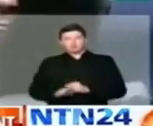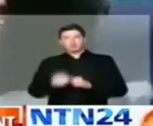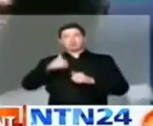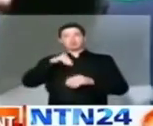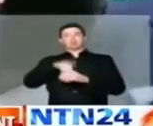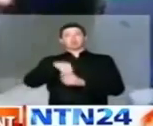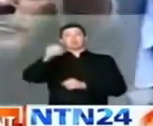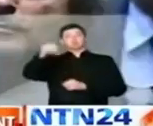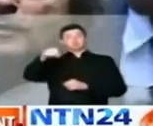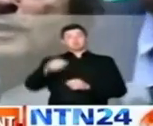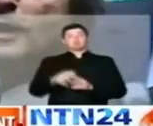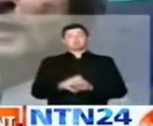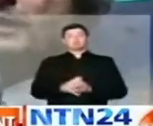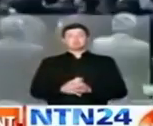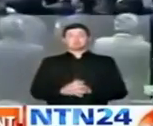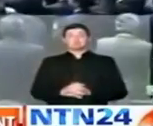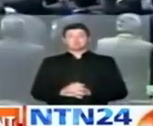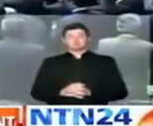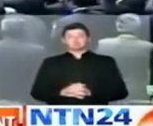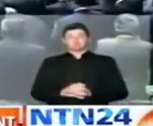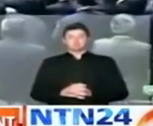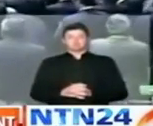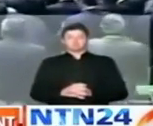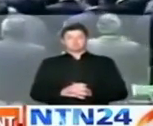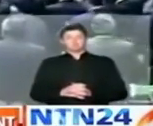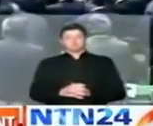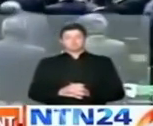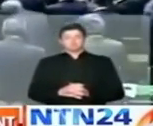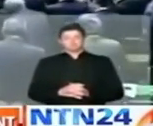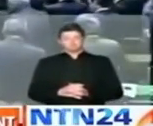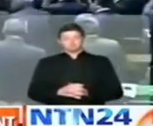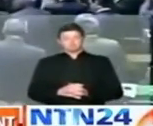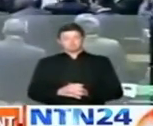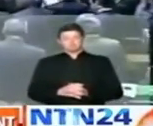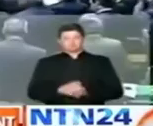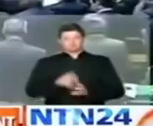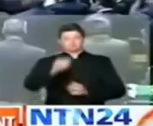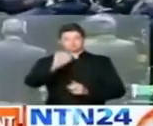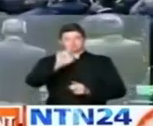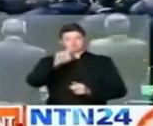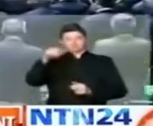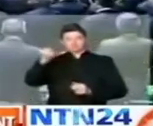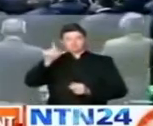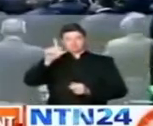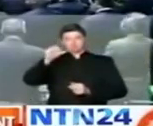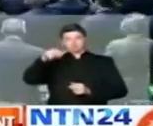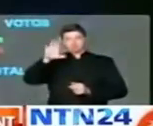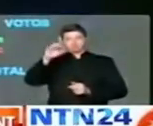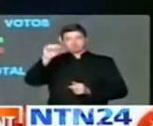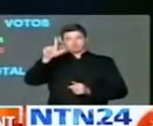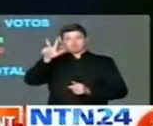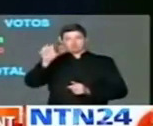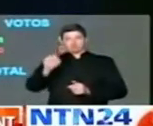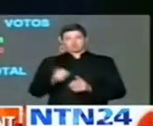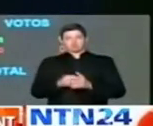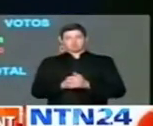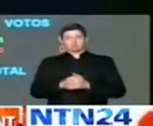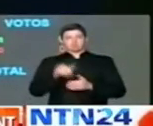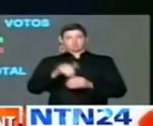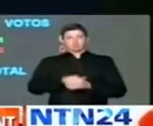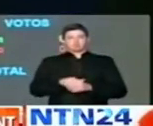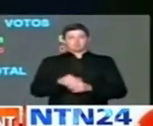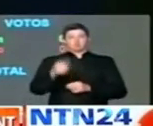y probablemente en las remuneraciones salariales de los funcionarios públicos. Y en general, él dice que va a